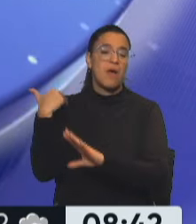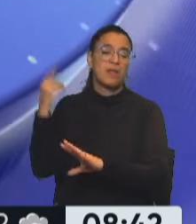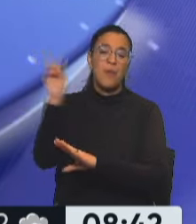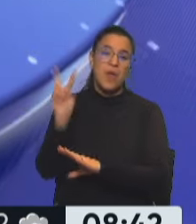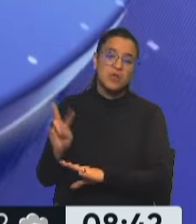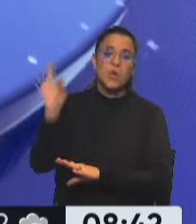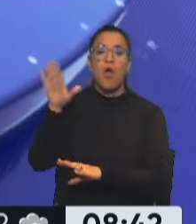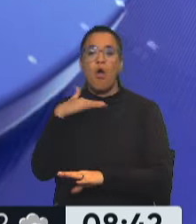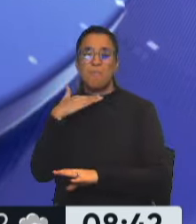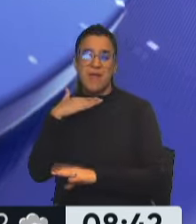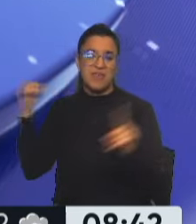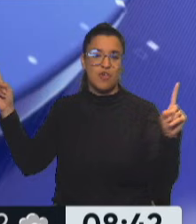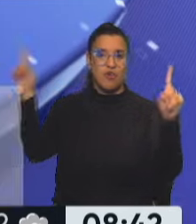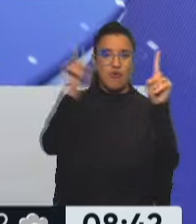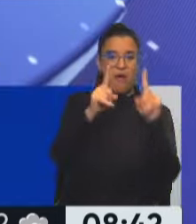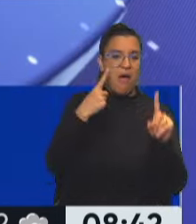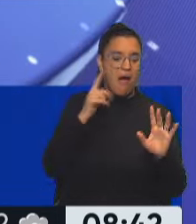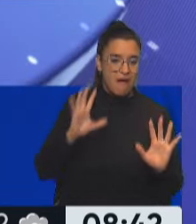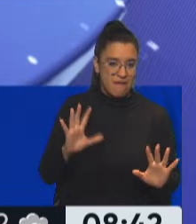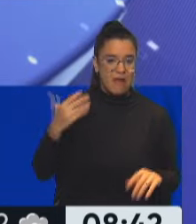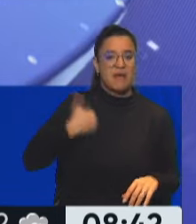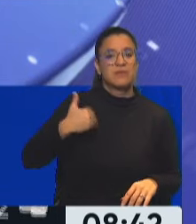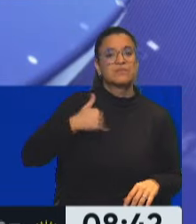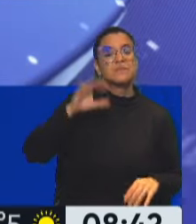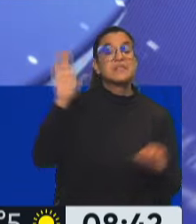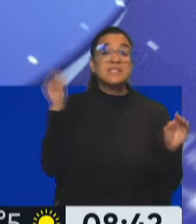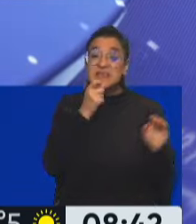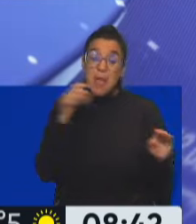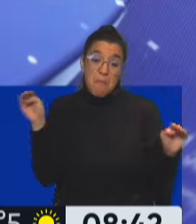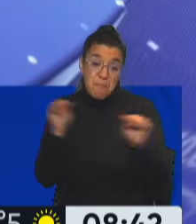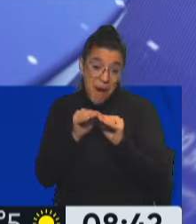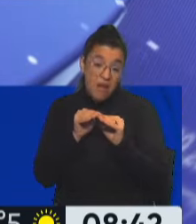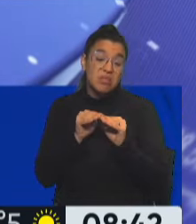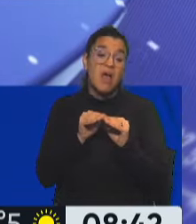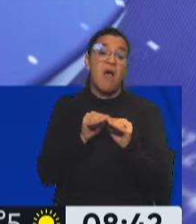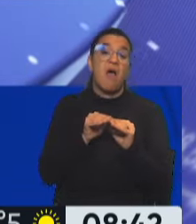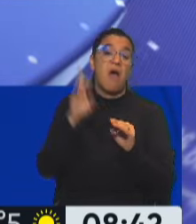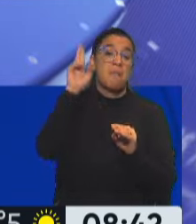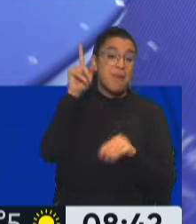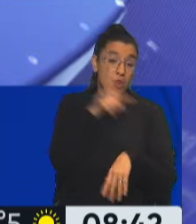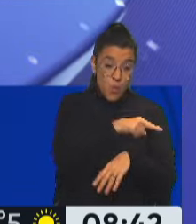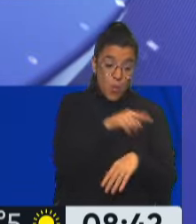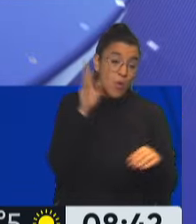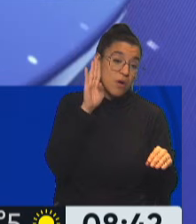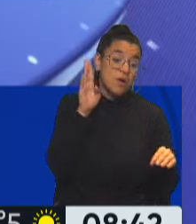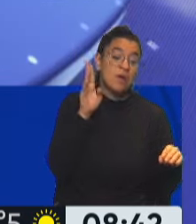Venezuela o México, que serían segundos. Y Argentina, tan solo con un empate ante la selección peruana, es el